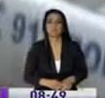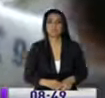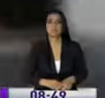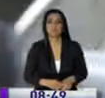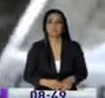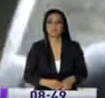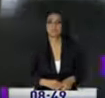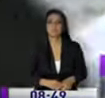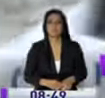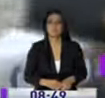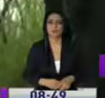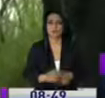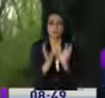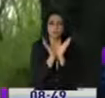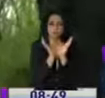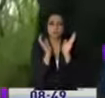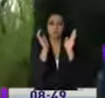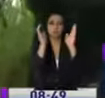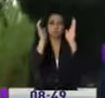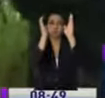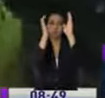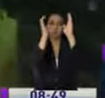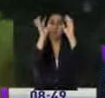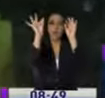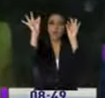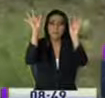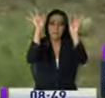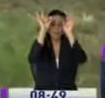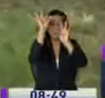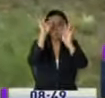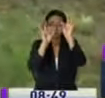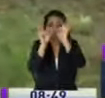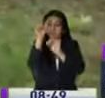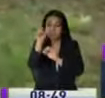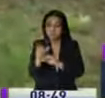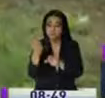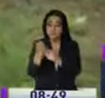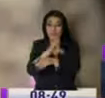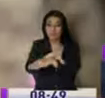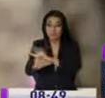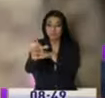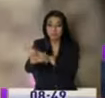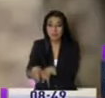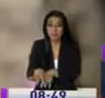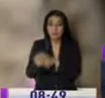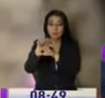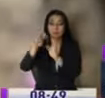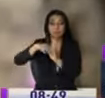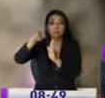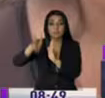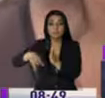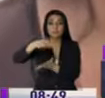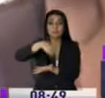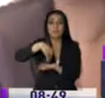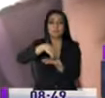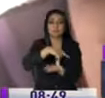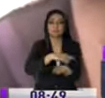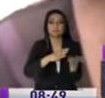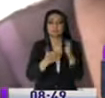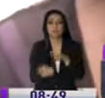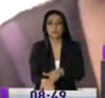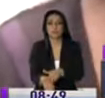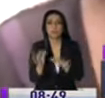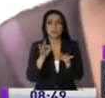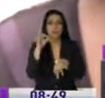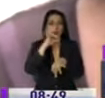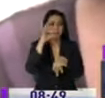Un enjambre de abejas habría ocasionado la muerte de un agricultor de la parroquia La Pila del Cantón Montecristi, en la provincia de Manabí. Picaron esas abejas